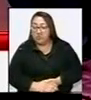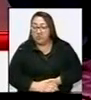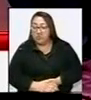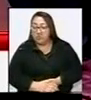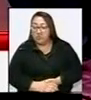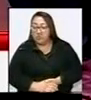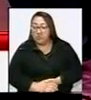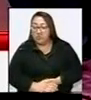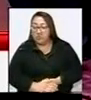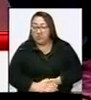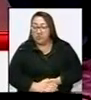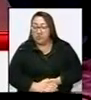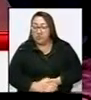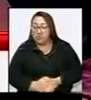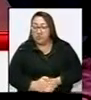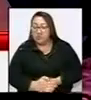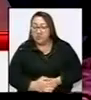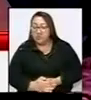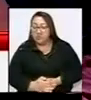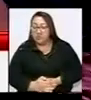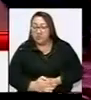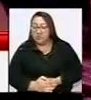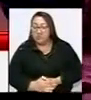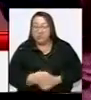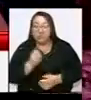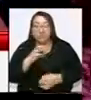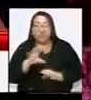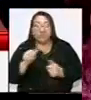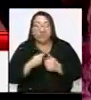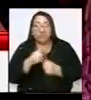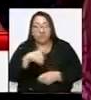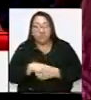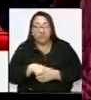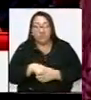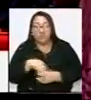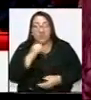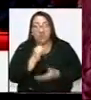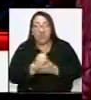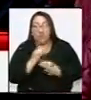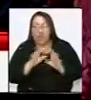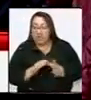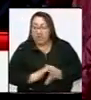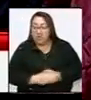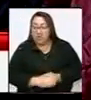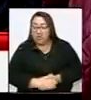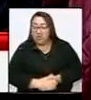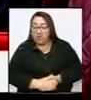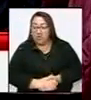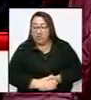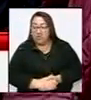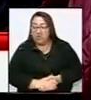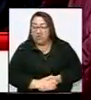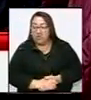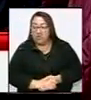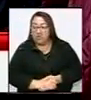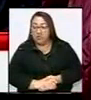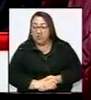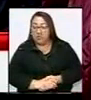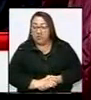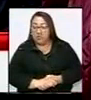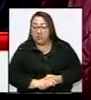Bien, ha planteado que se realice la votación con cargo a redacción, para que sea